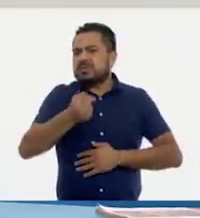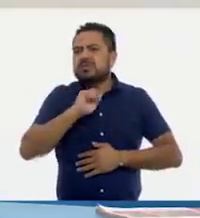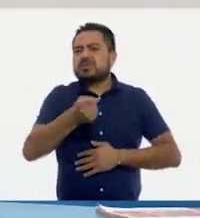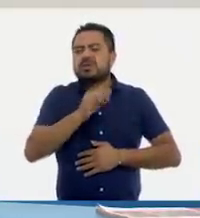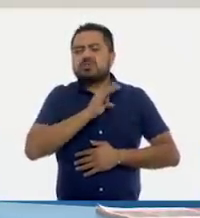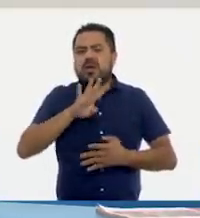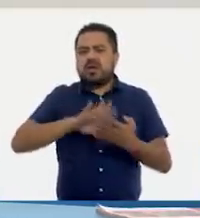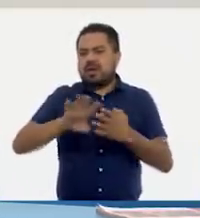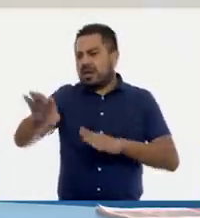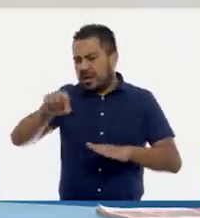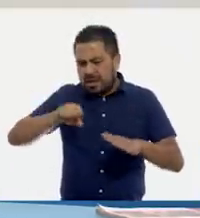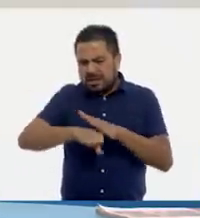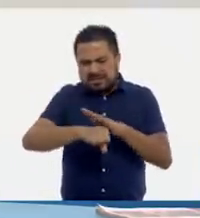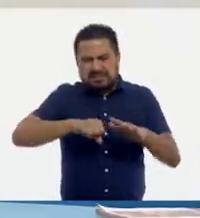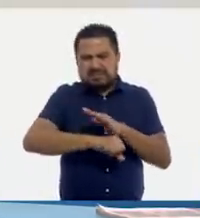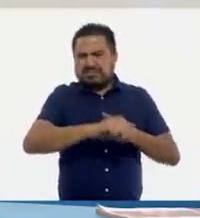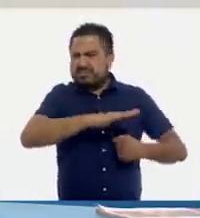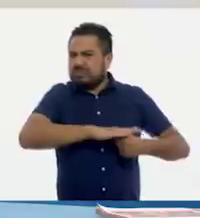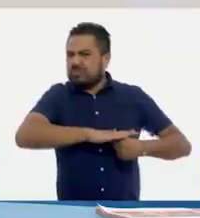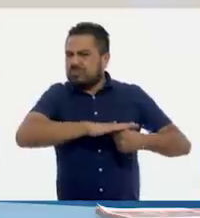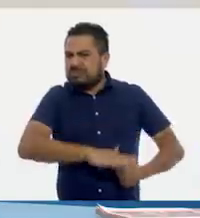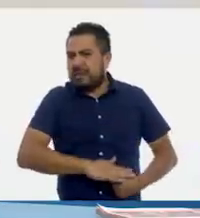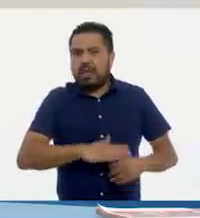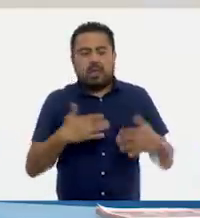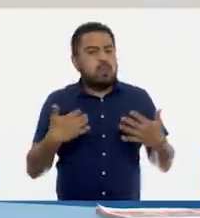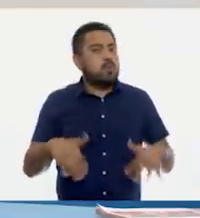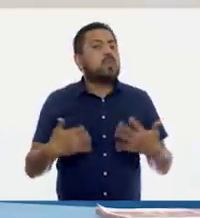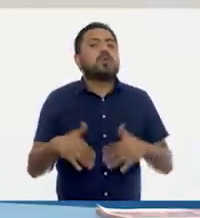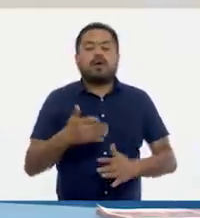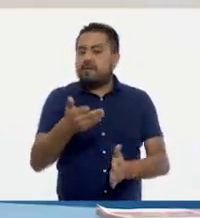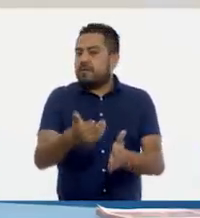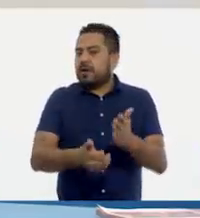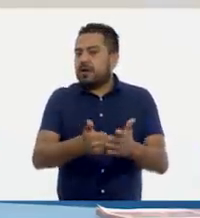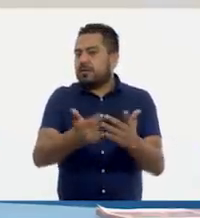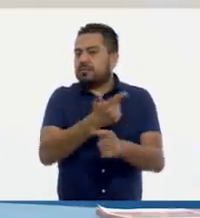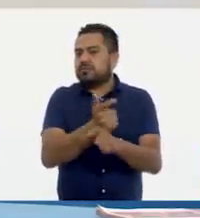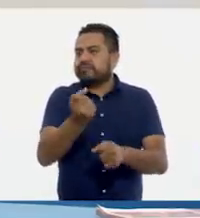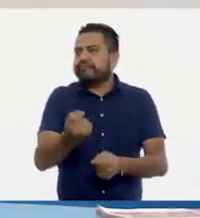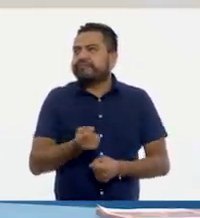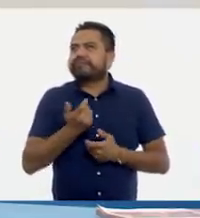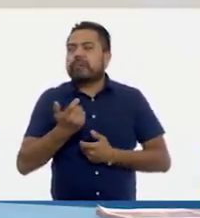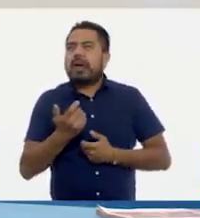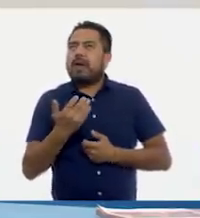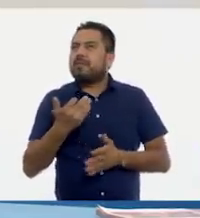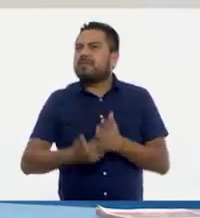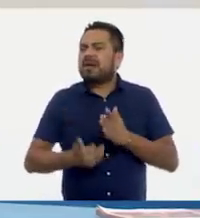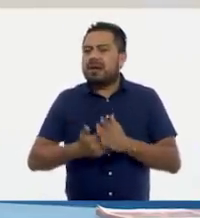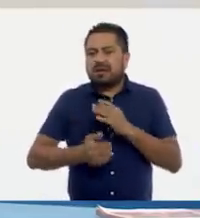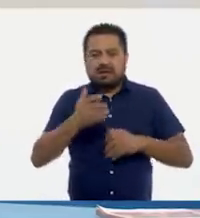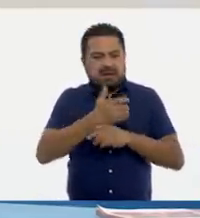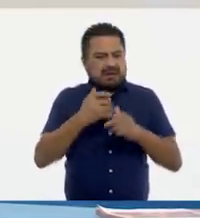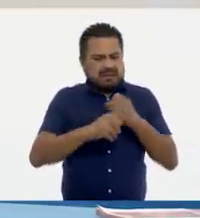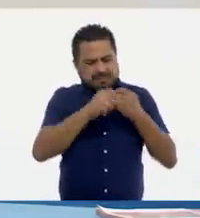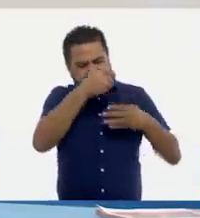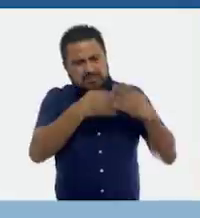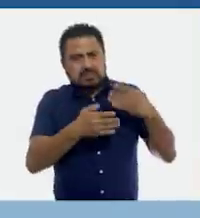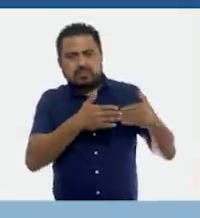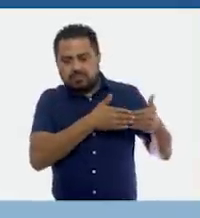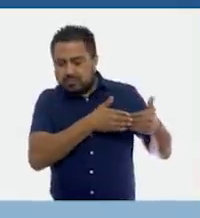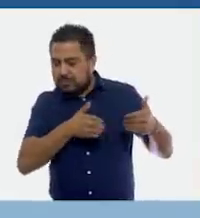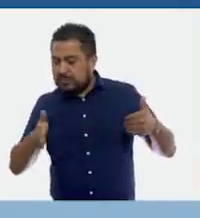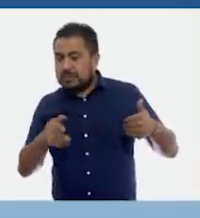a ser encarcelados y reprimidos. La falta de libertad de expresión es otra de las características de este